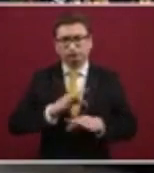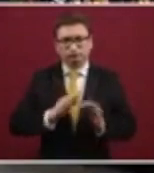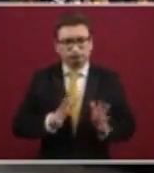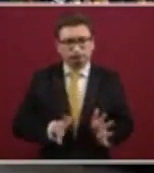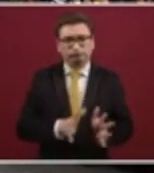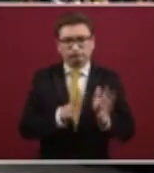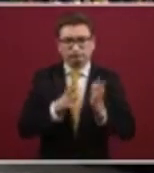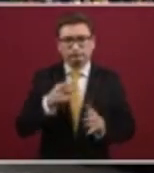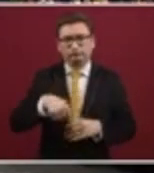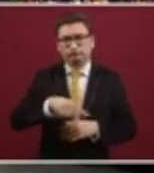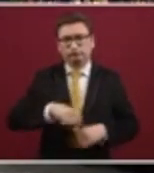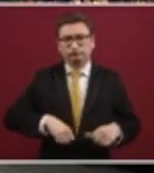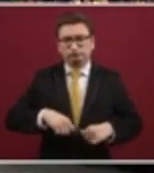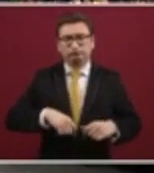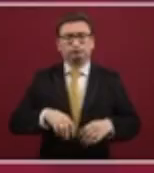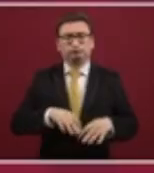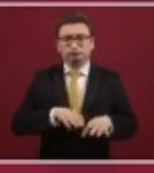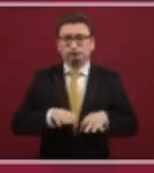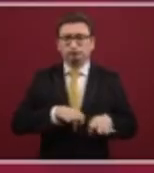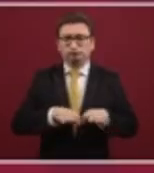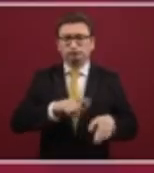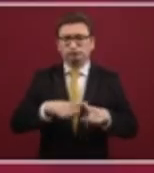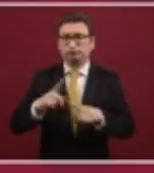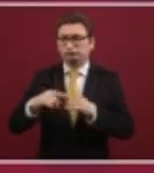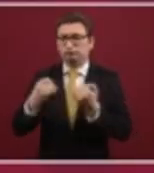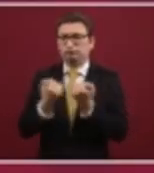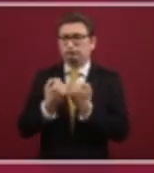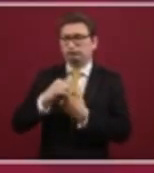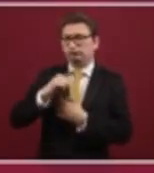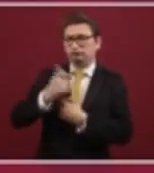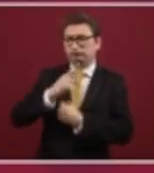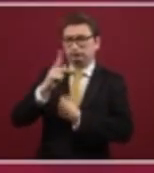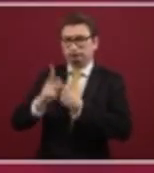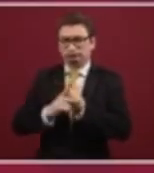la inversión extranjera,